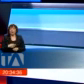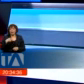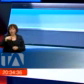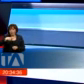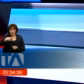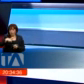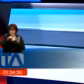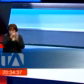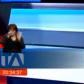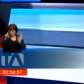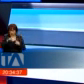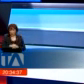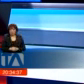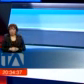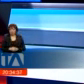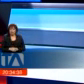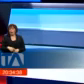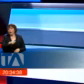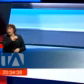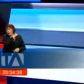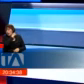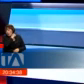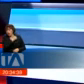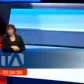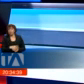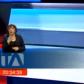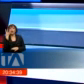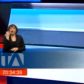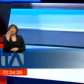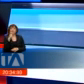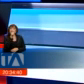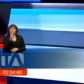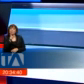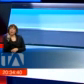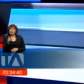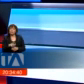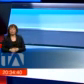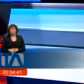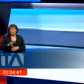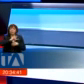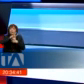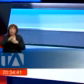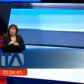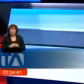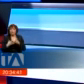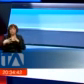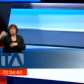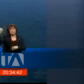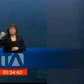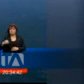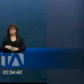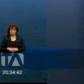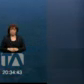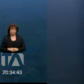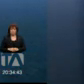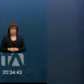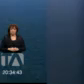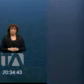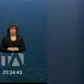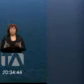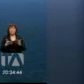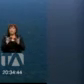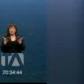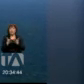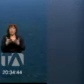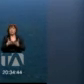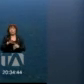Guayas, durante un asalto perpetrado por 14 delincuentes cuyo paradero es incierto. Ocurrió cerca